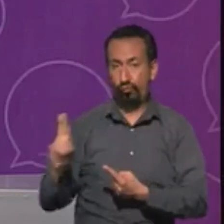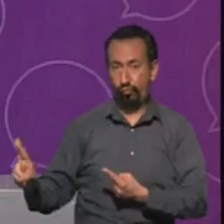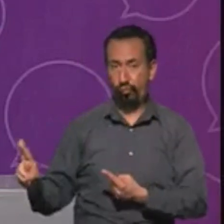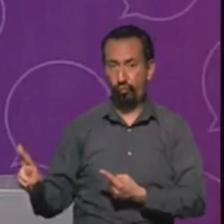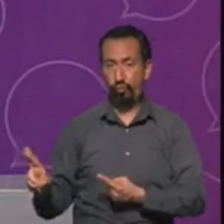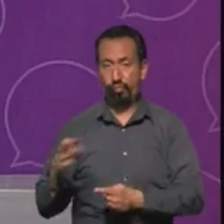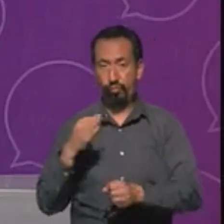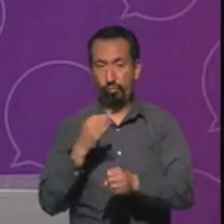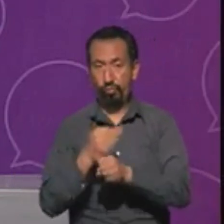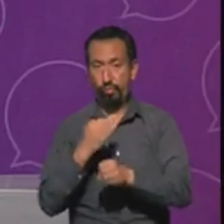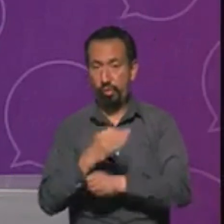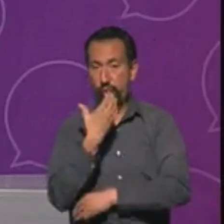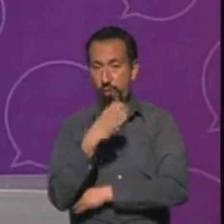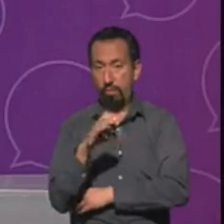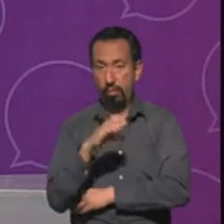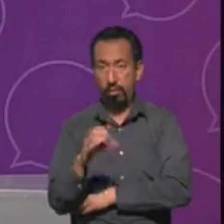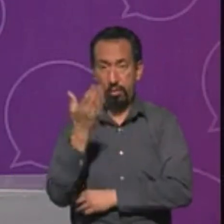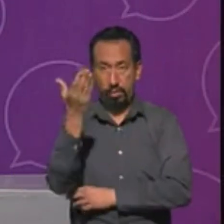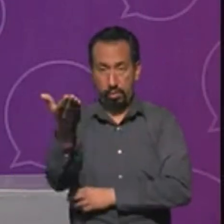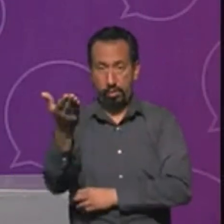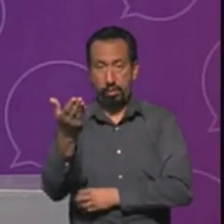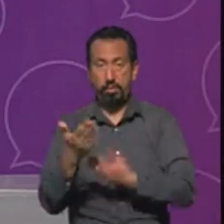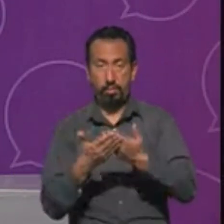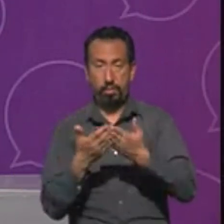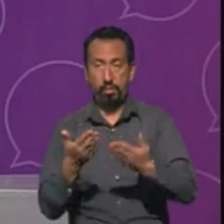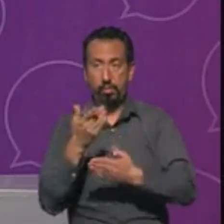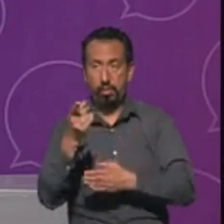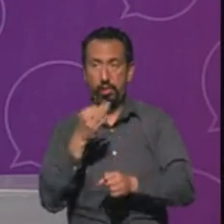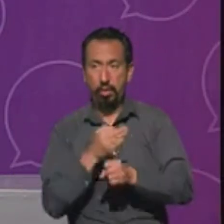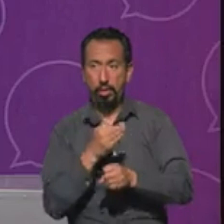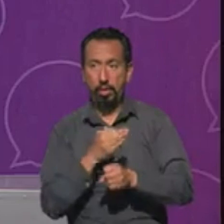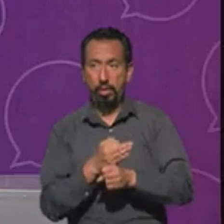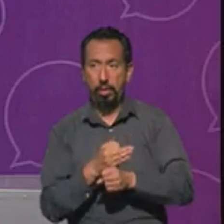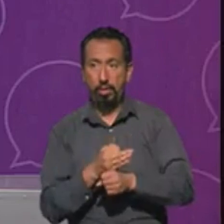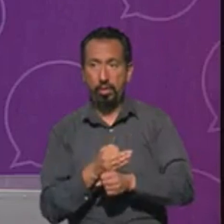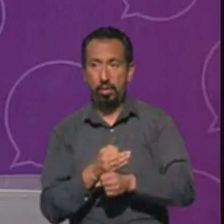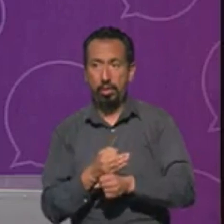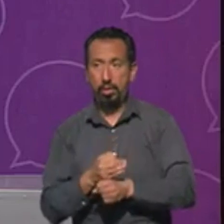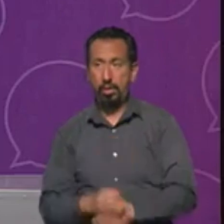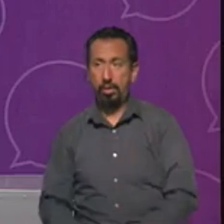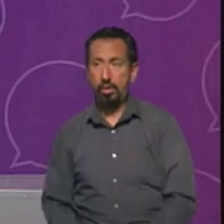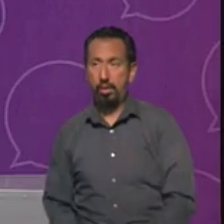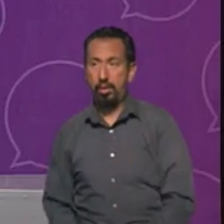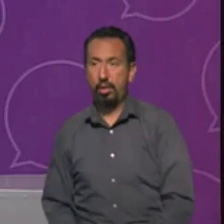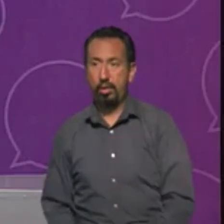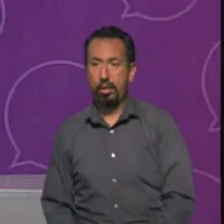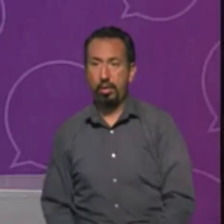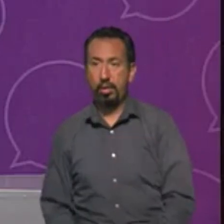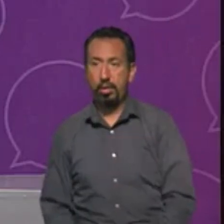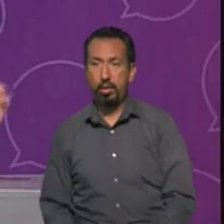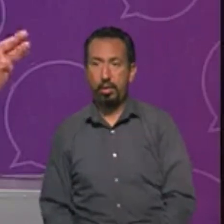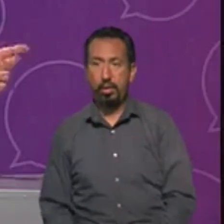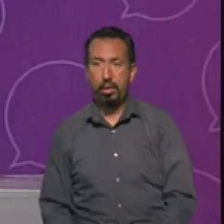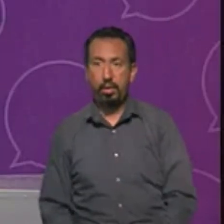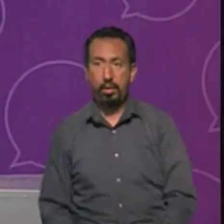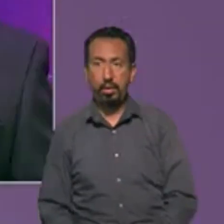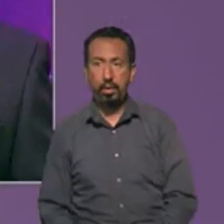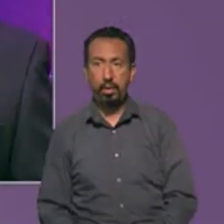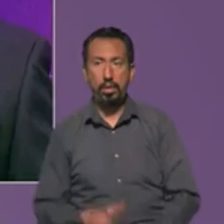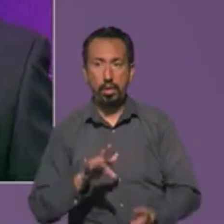primera réplica de este segmento Vamos adelante con la réplica si me dice ya está lista el cuadro graas